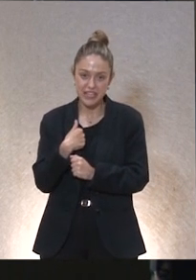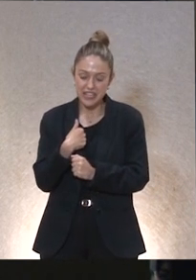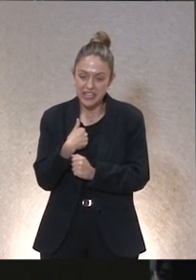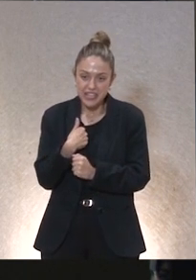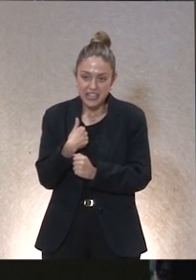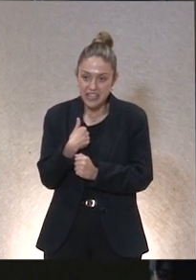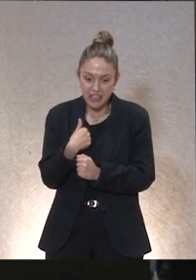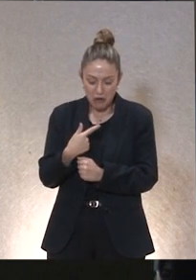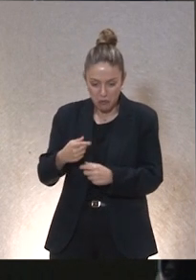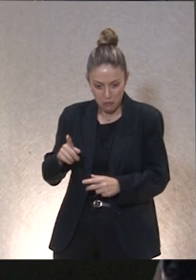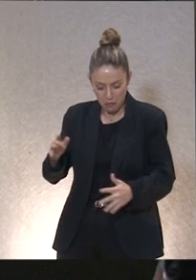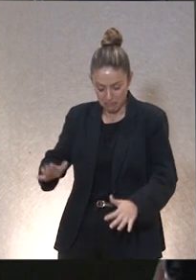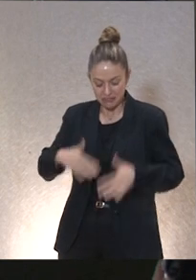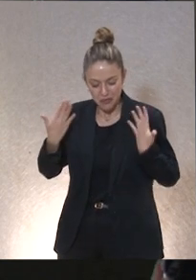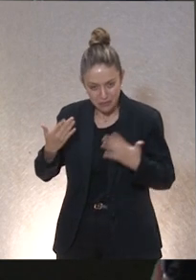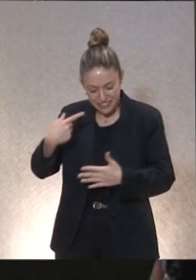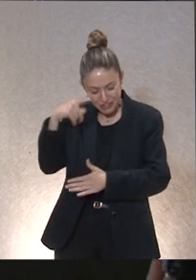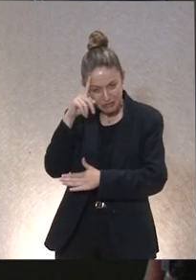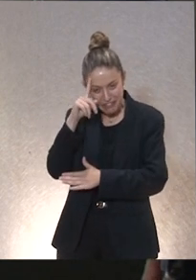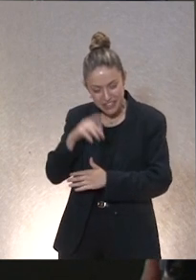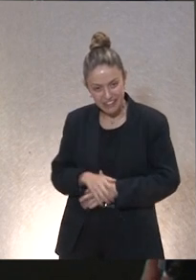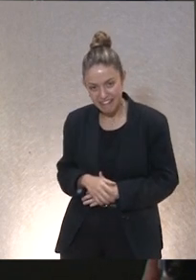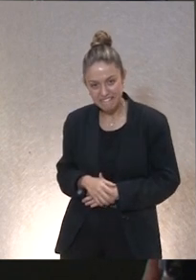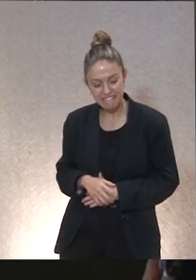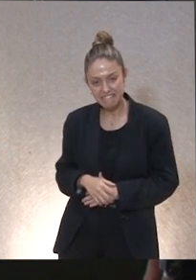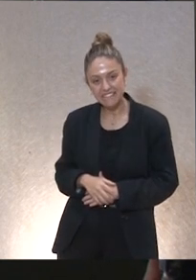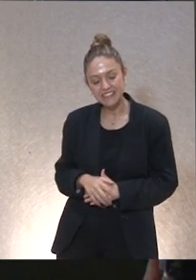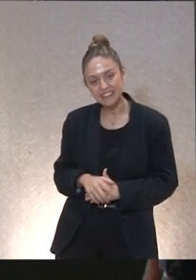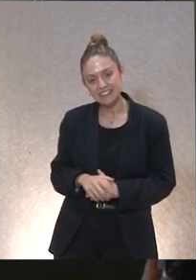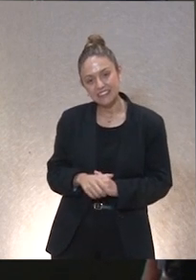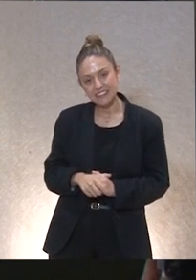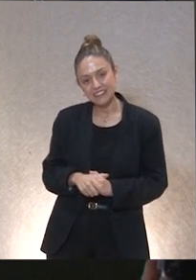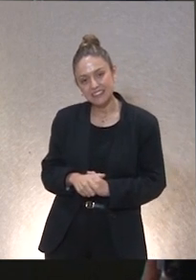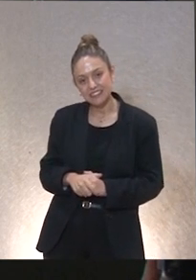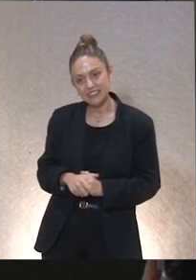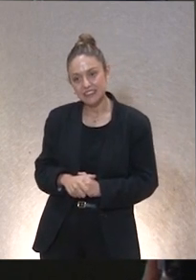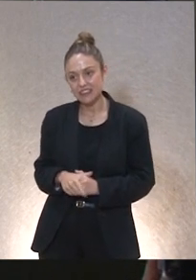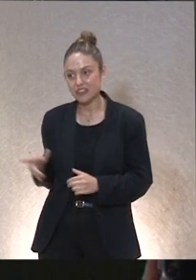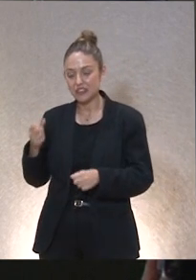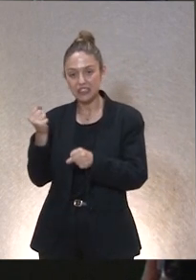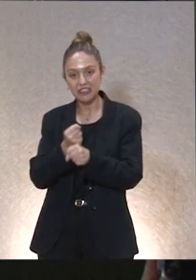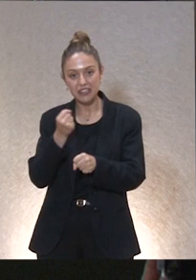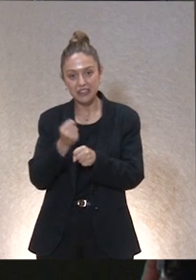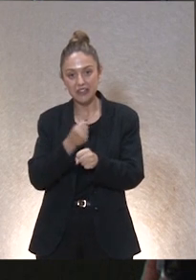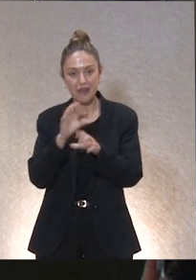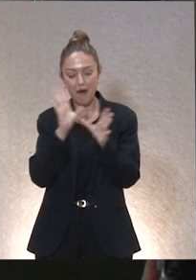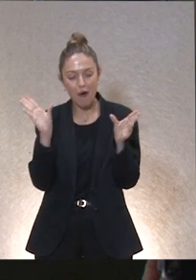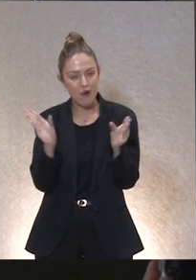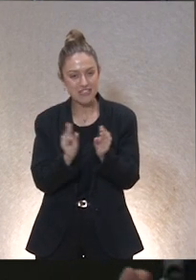absolutamente inesperado no lo esperaba para nada bueno veo que ha hecho una labor de